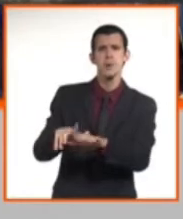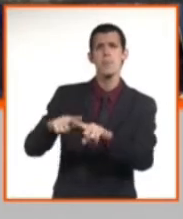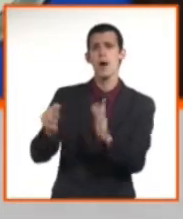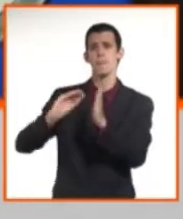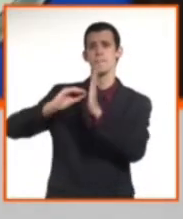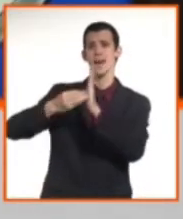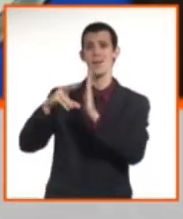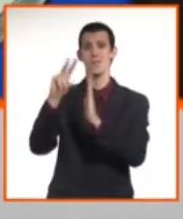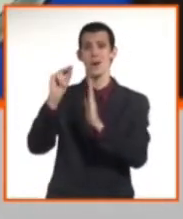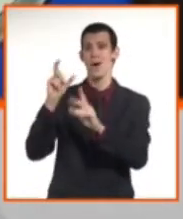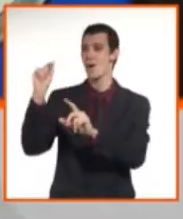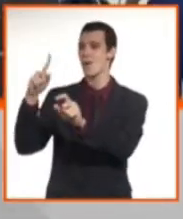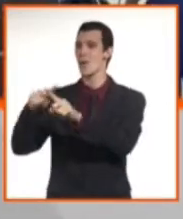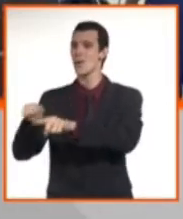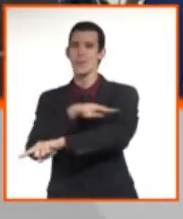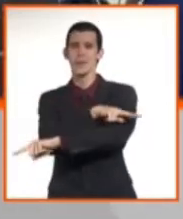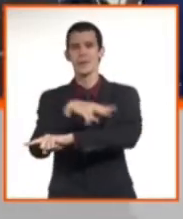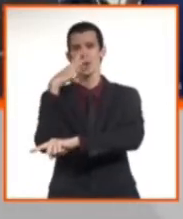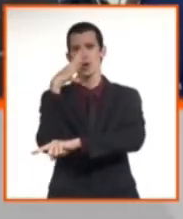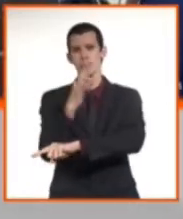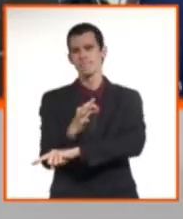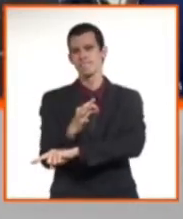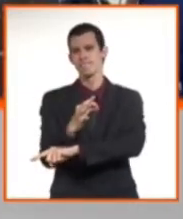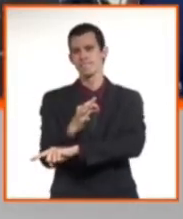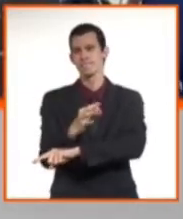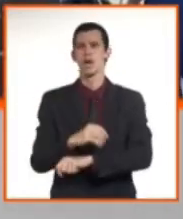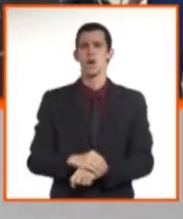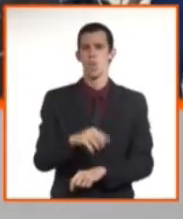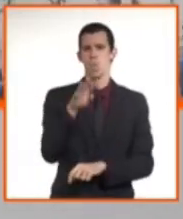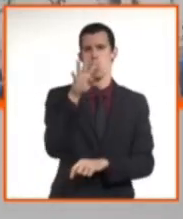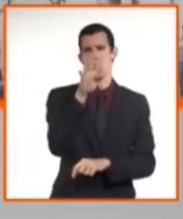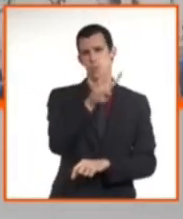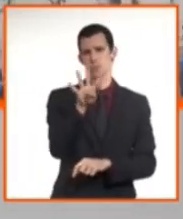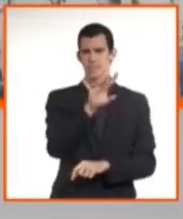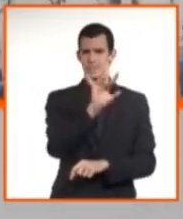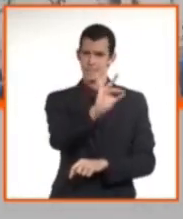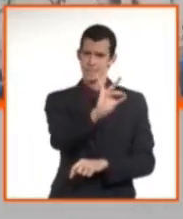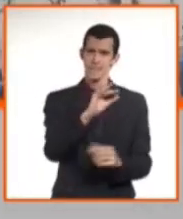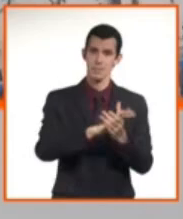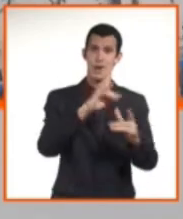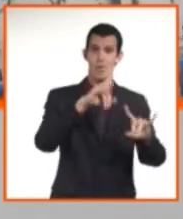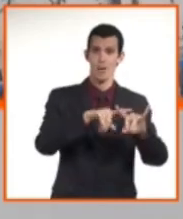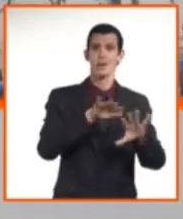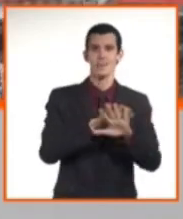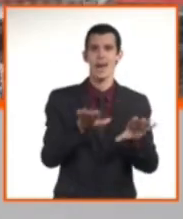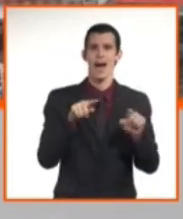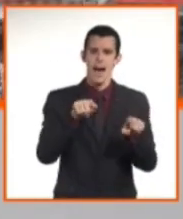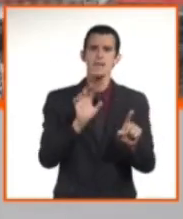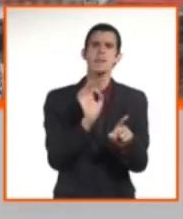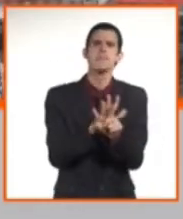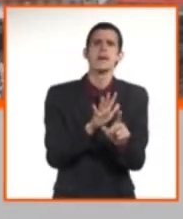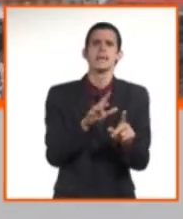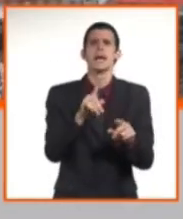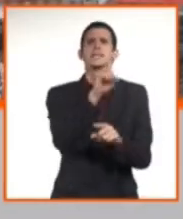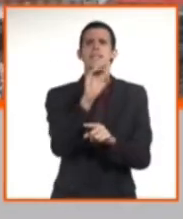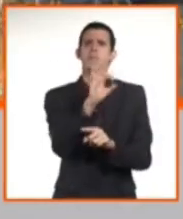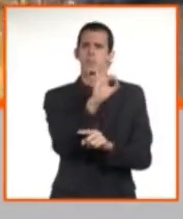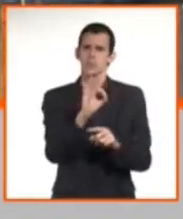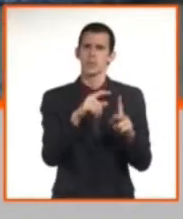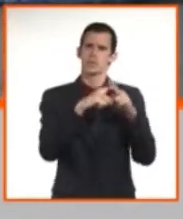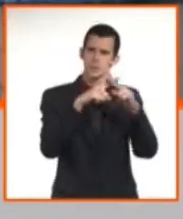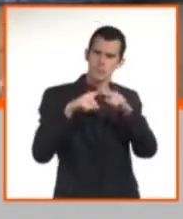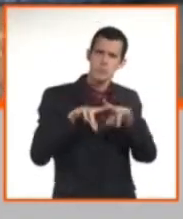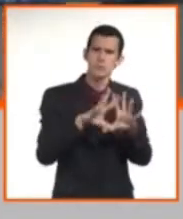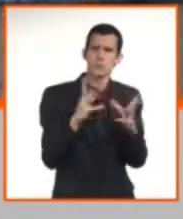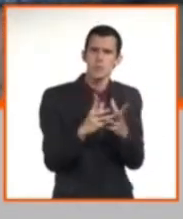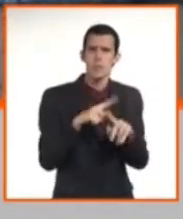y hay 497 megawatts en grupos que ya llegaron a las horas de mantenimiento capital y se le ha extendido su tiempo de